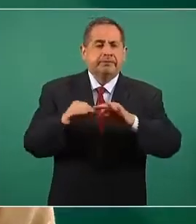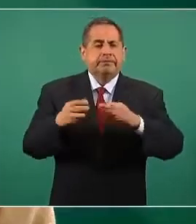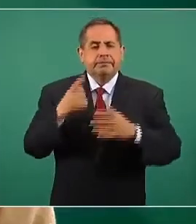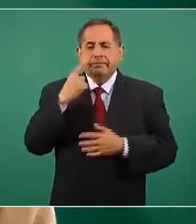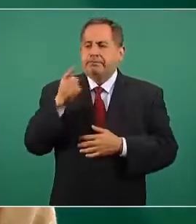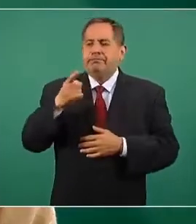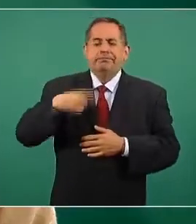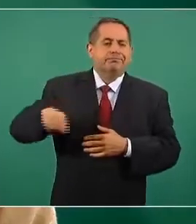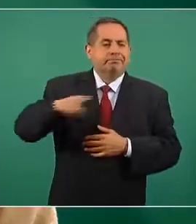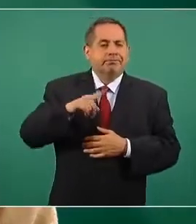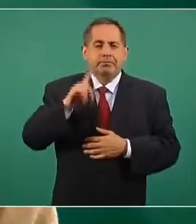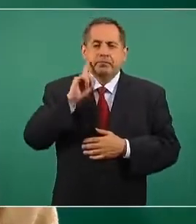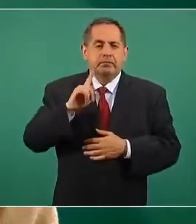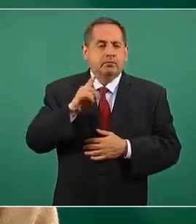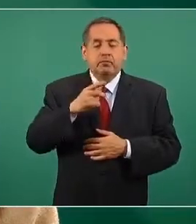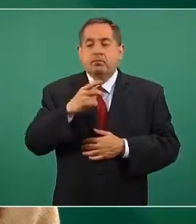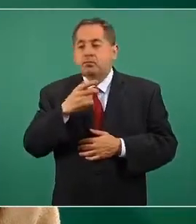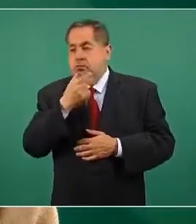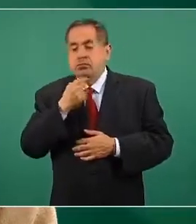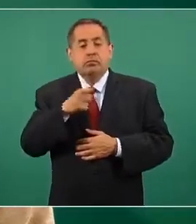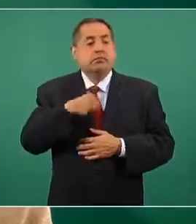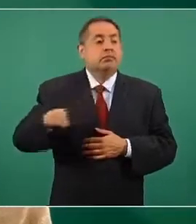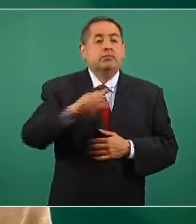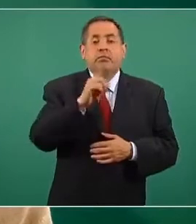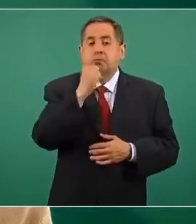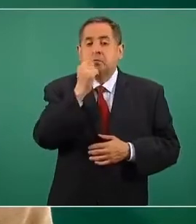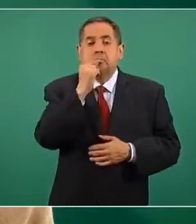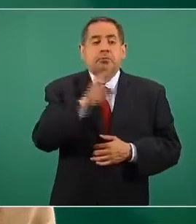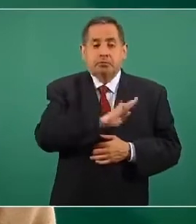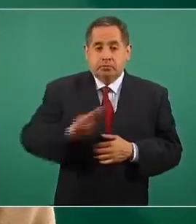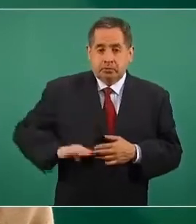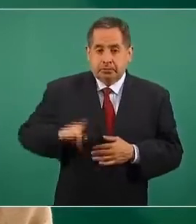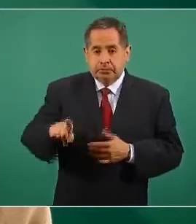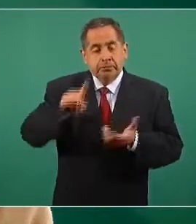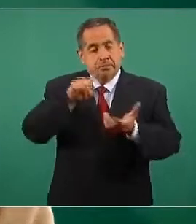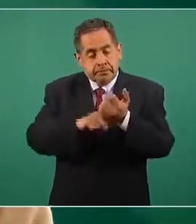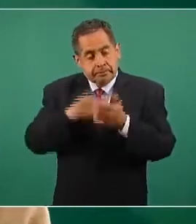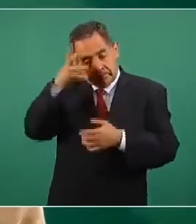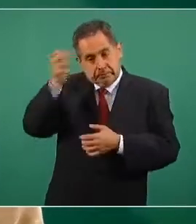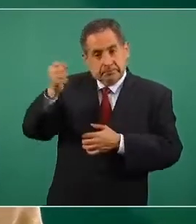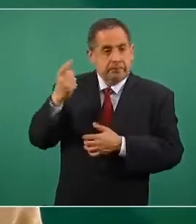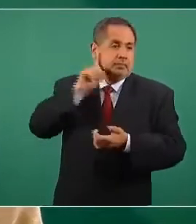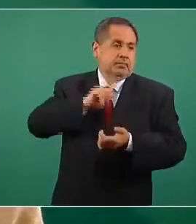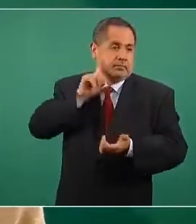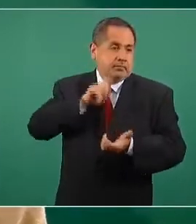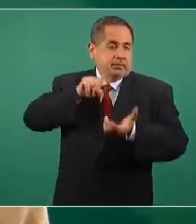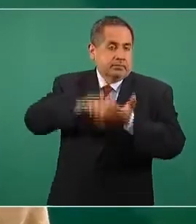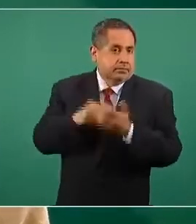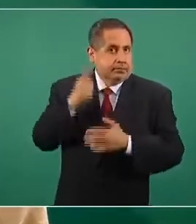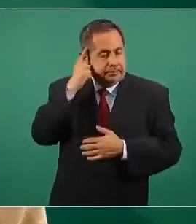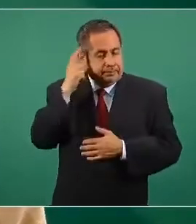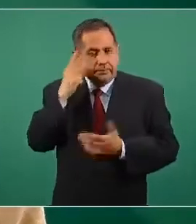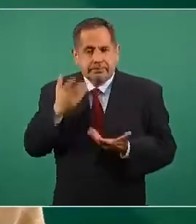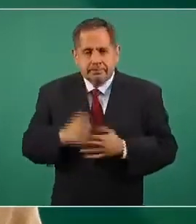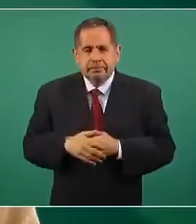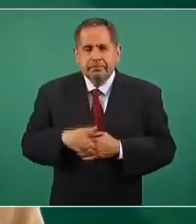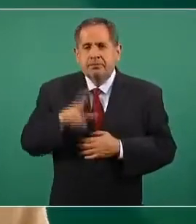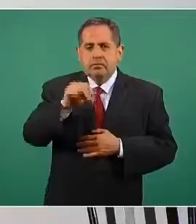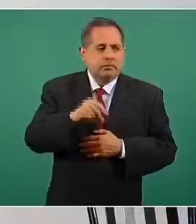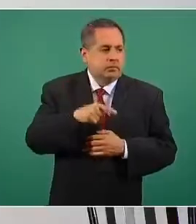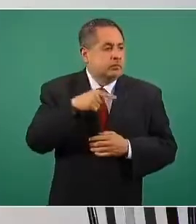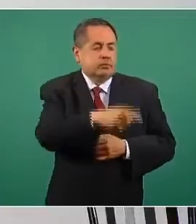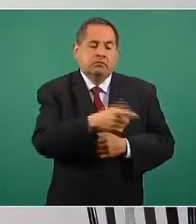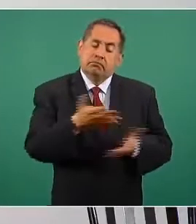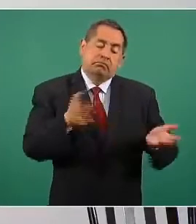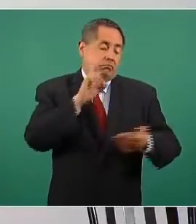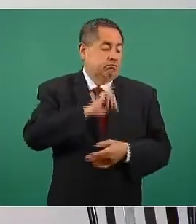que también tengan esta sensibilidad de tener la perspectiva de género y no recriminalicen a